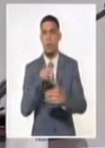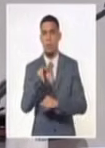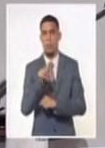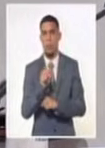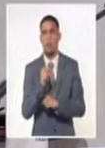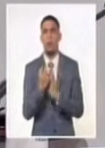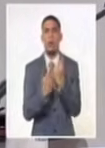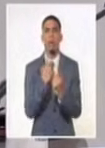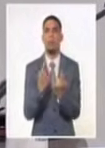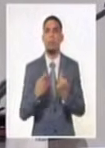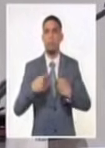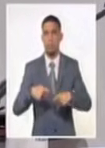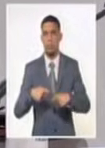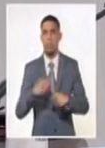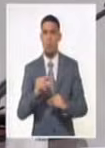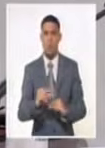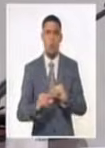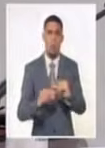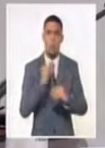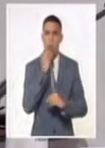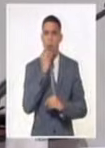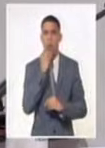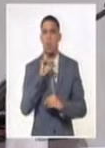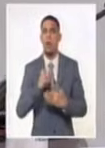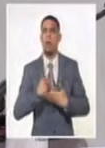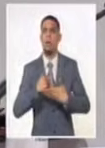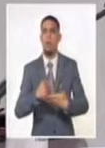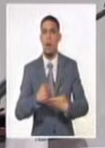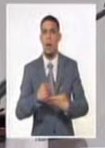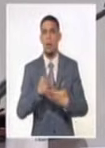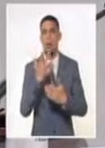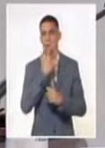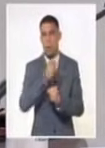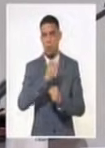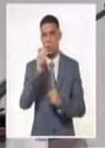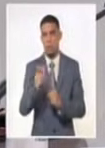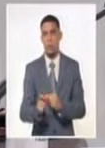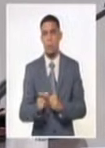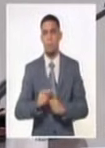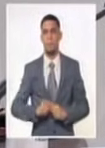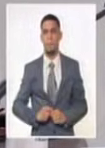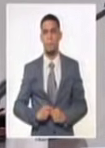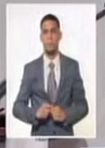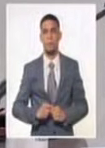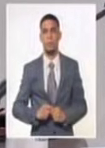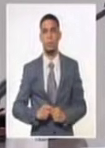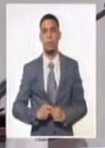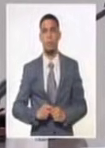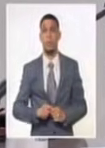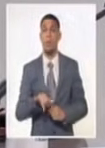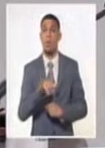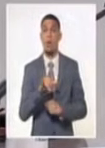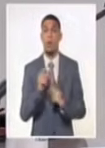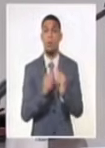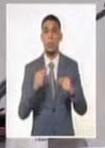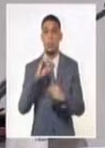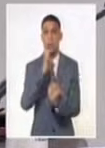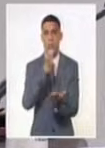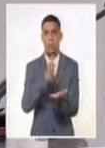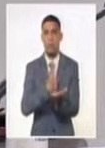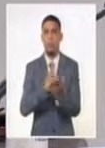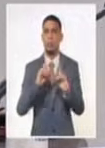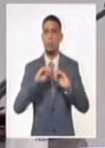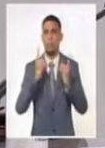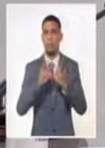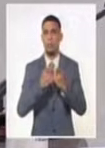decisiones que flexibilizan y adecuan las condiciones en que se desarrolla hoy nuestra educación, tanto en el nivel general